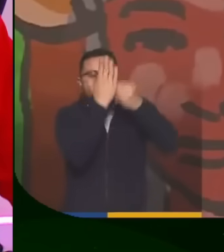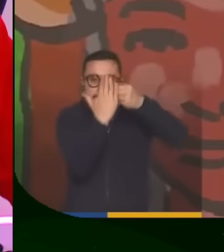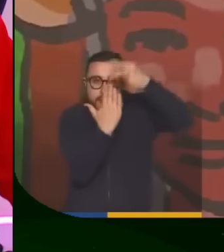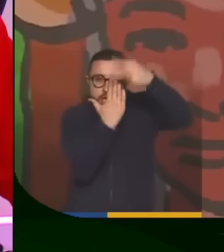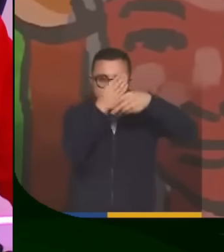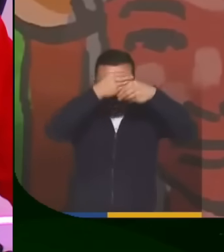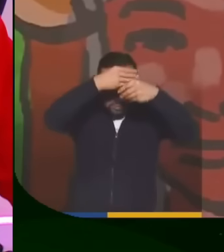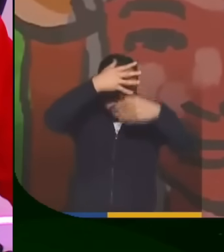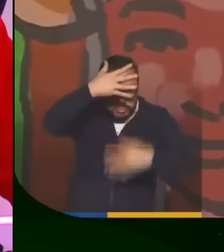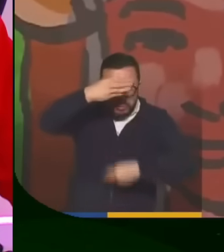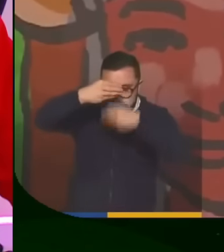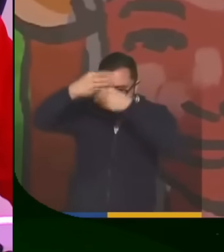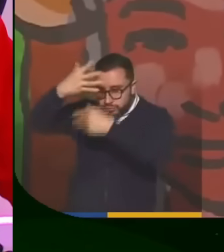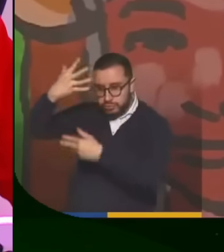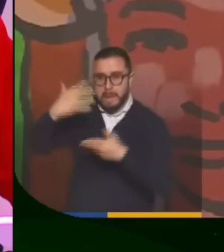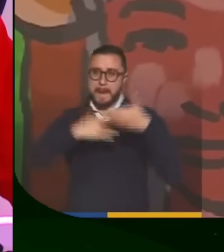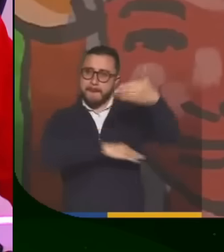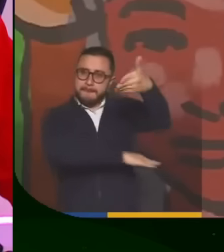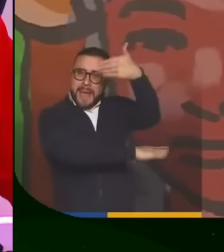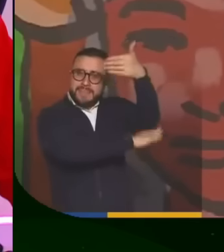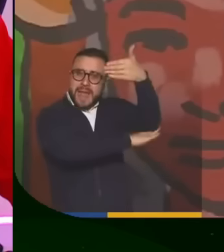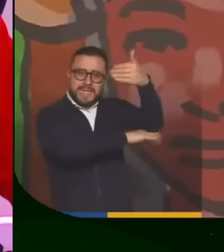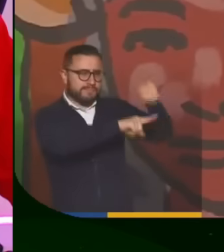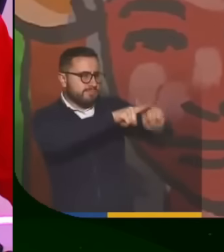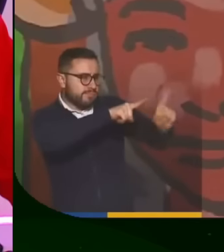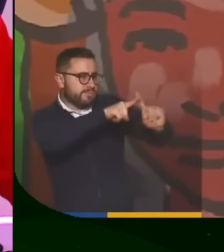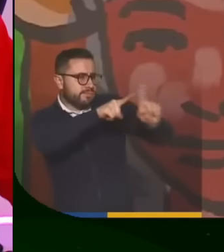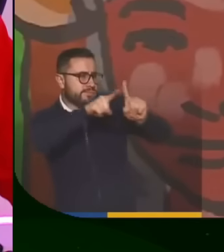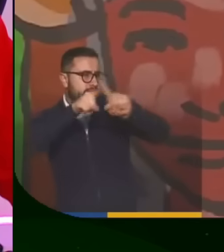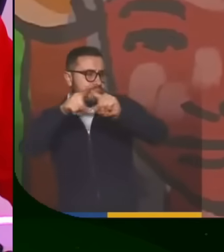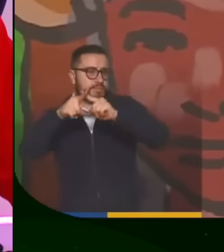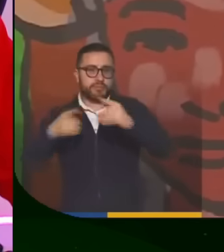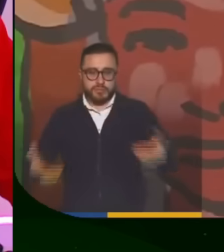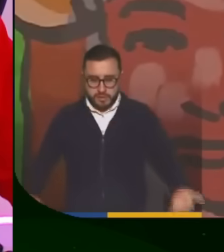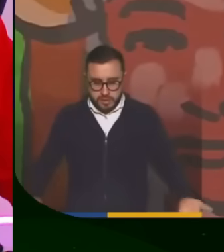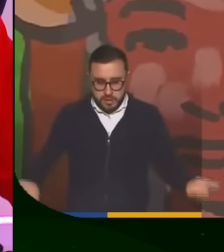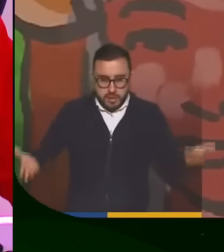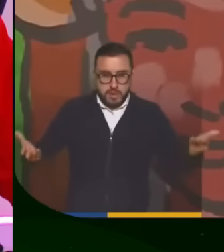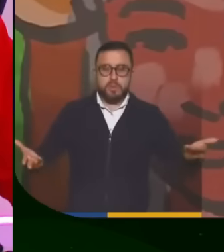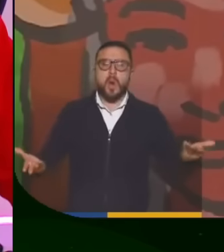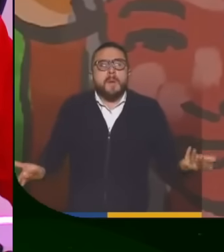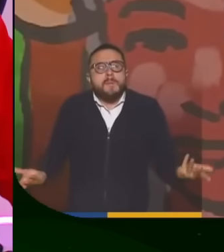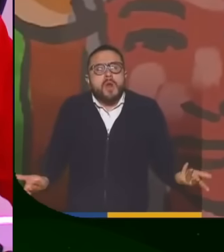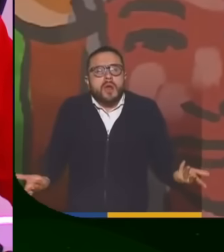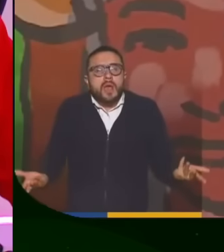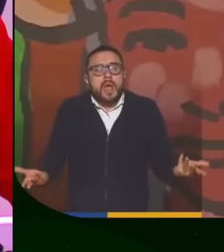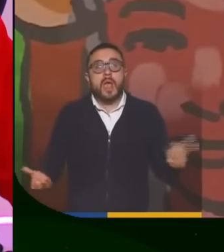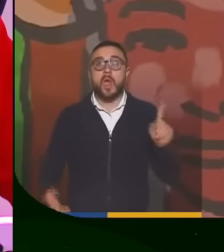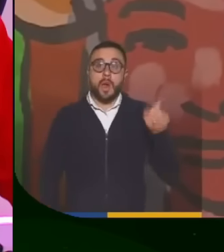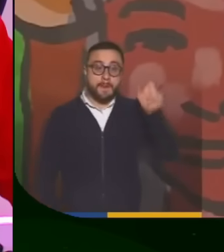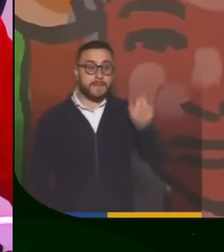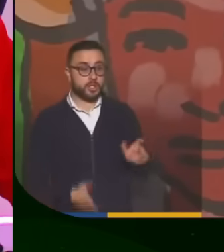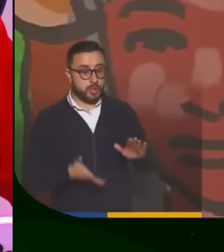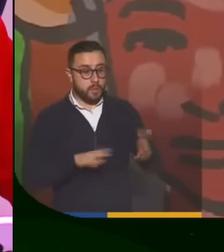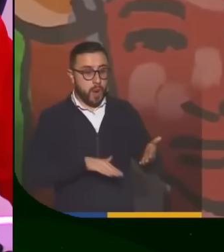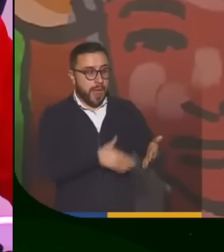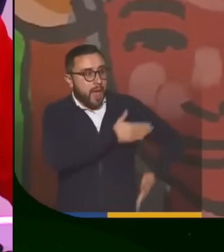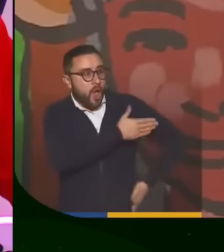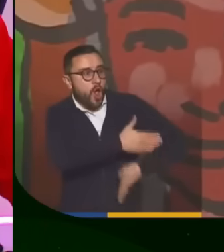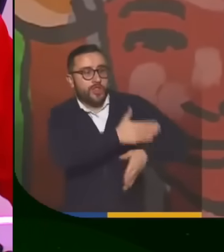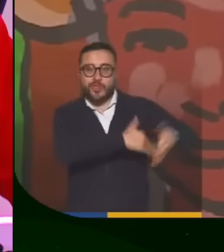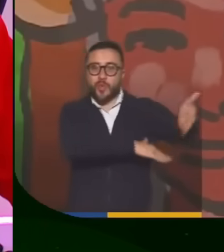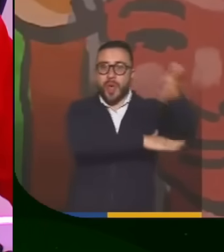trata de banderas, porque las banderas sobreviven después de uno. De